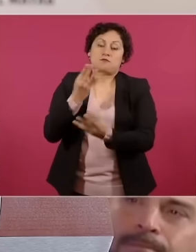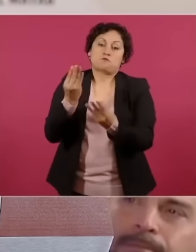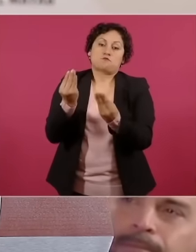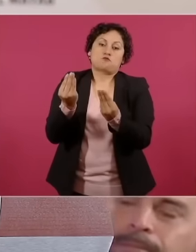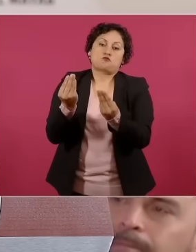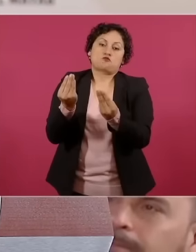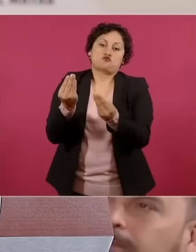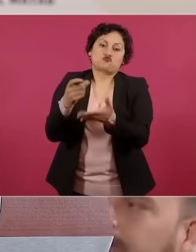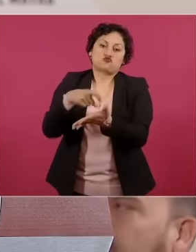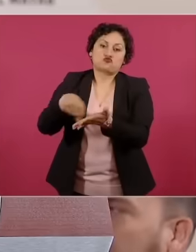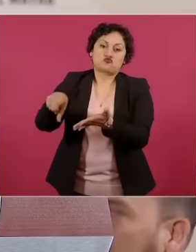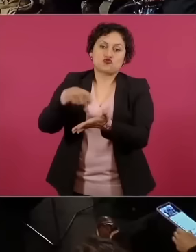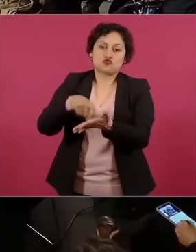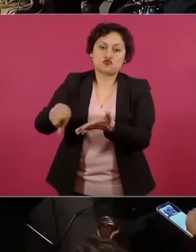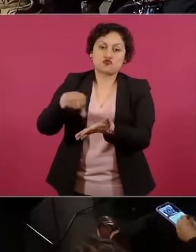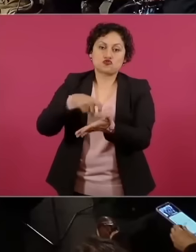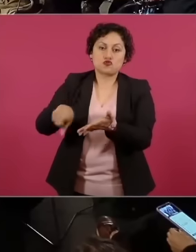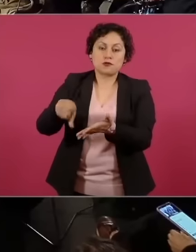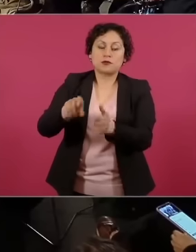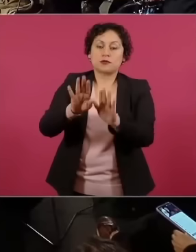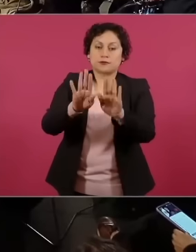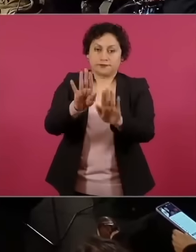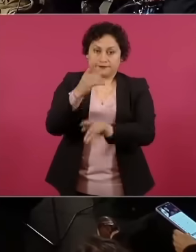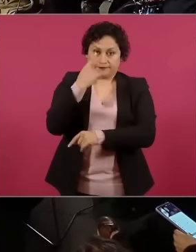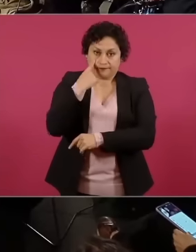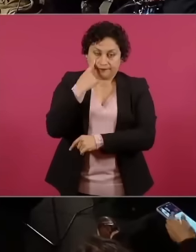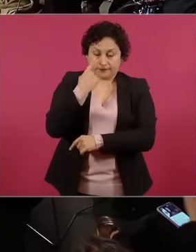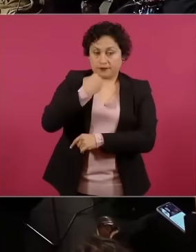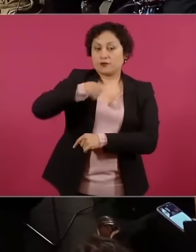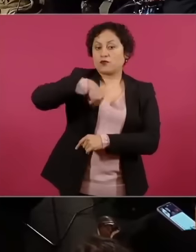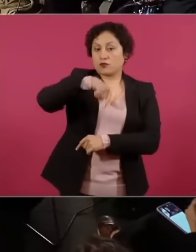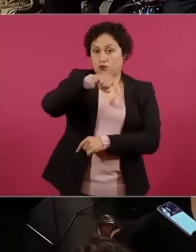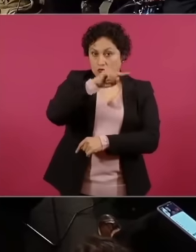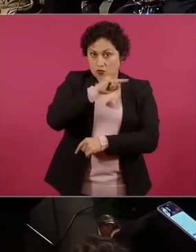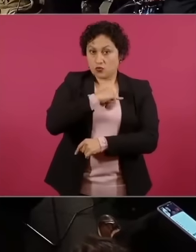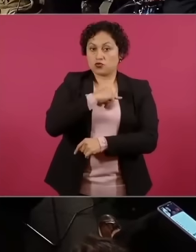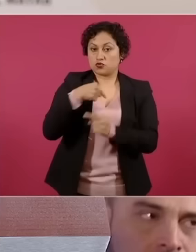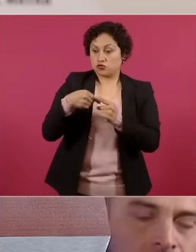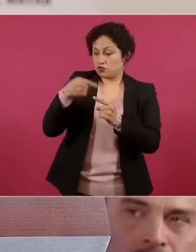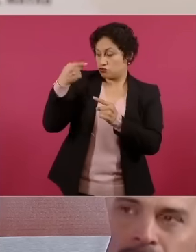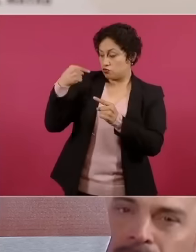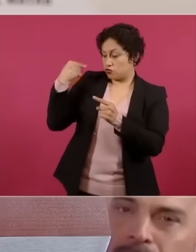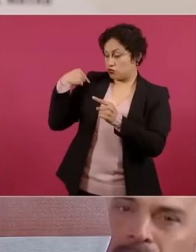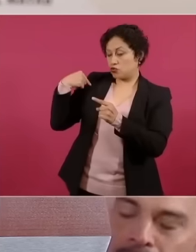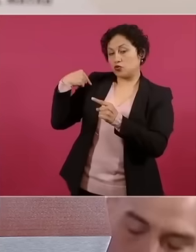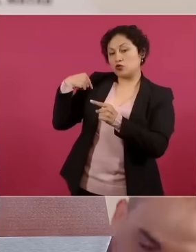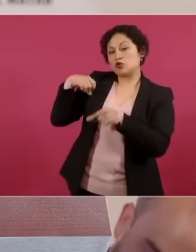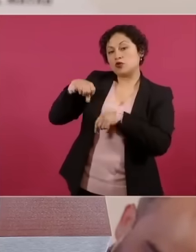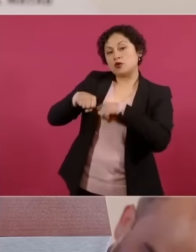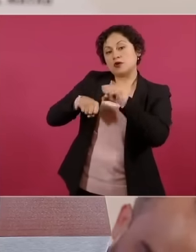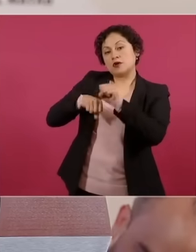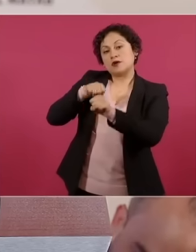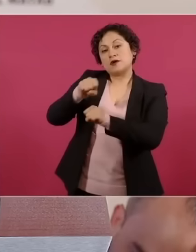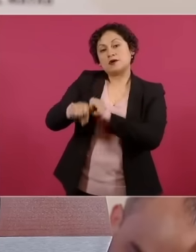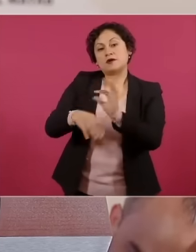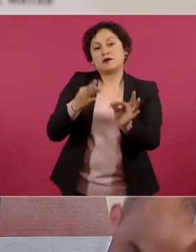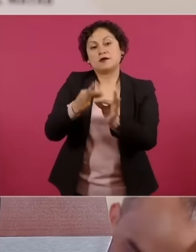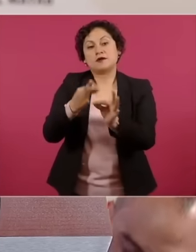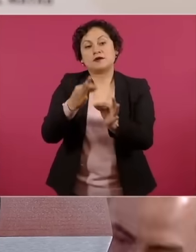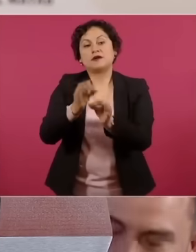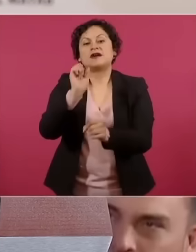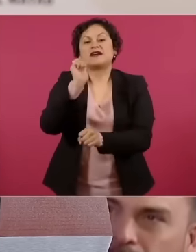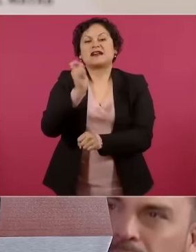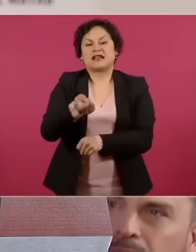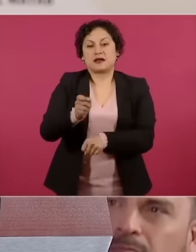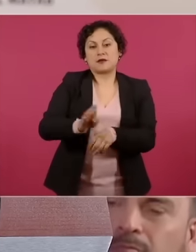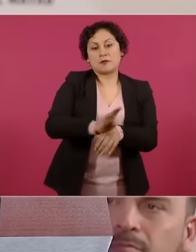evitando, y con lo que hemos logrado esto, es con los programas de bienestar, más que con el